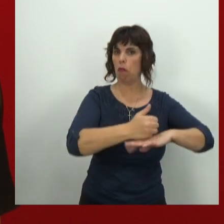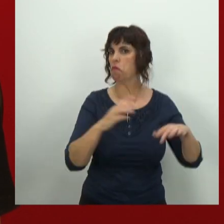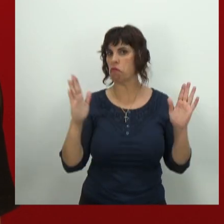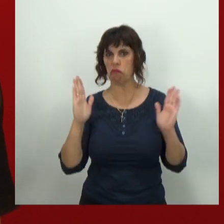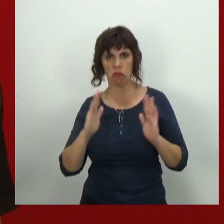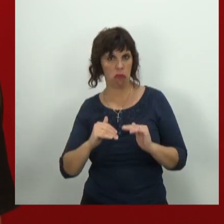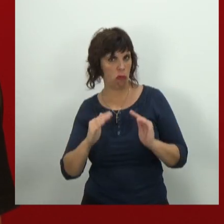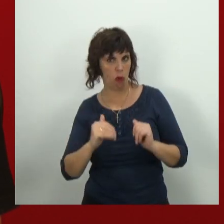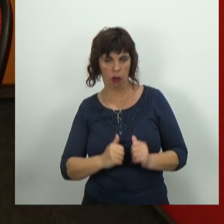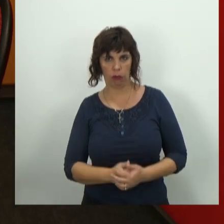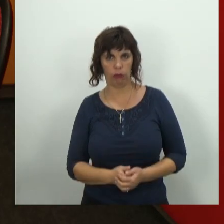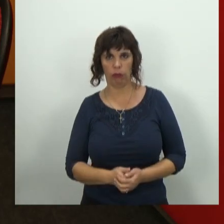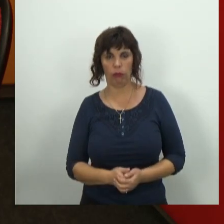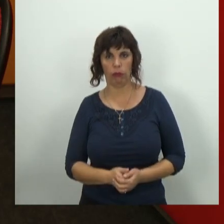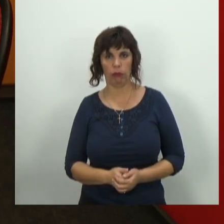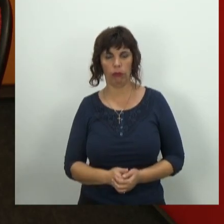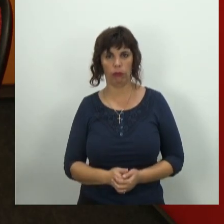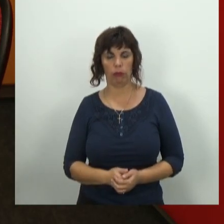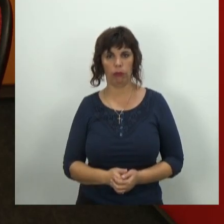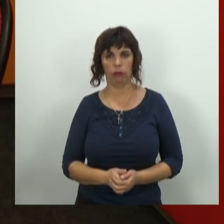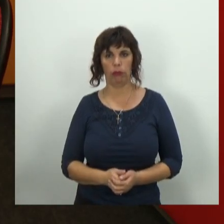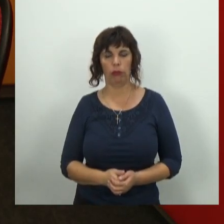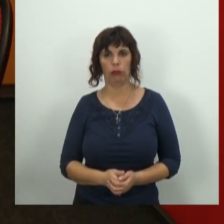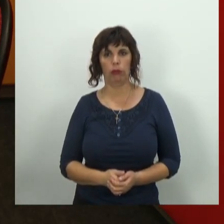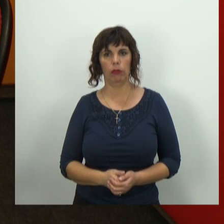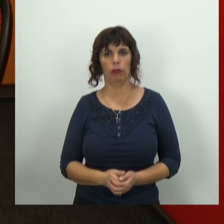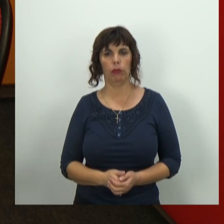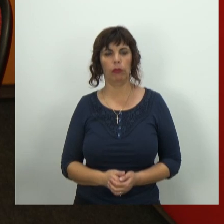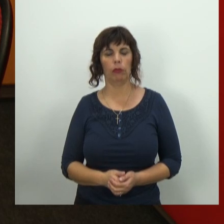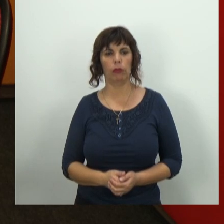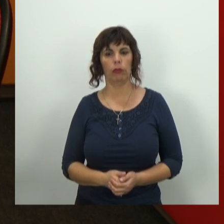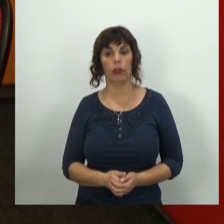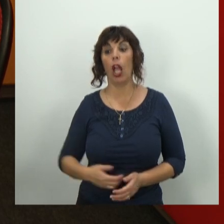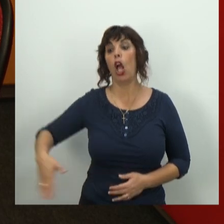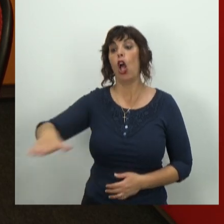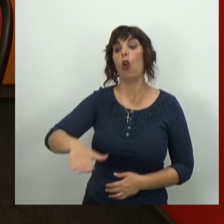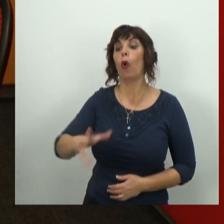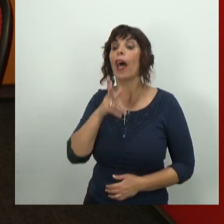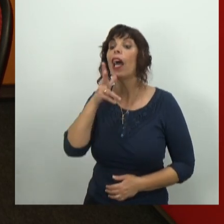Incluso no tiene autoridad sobre el Hades.